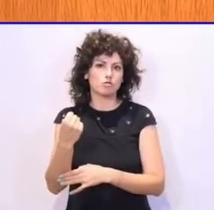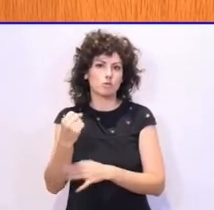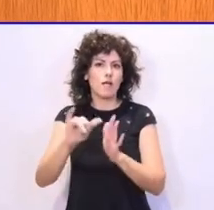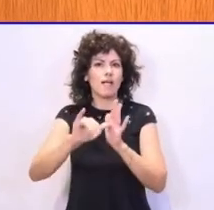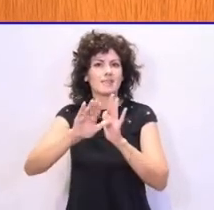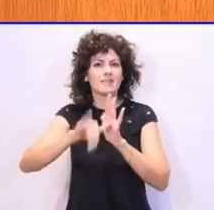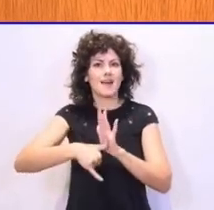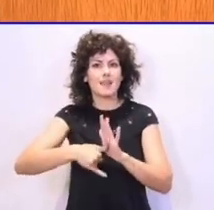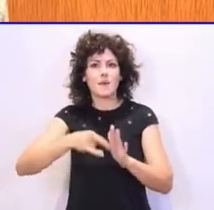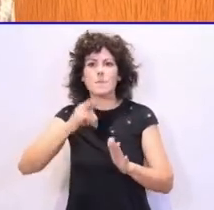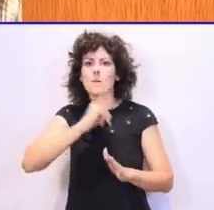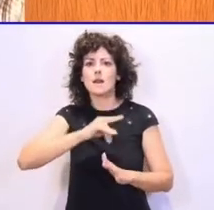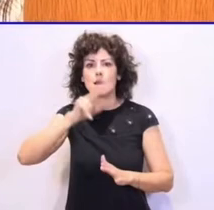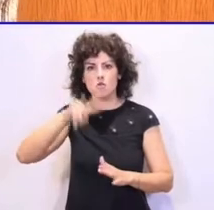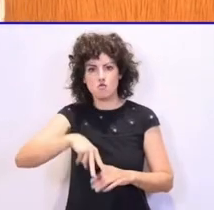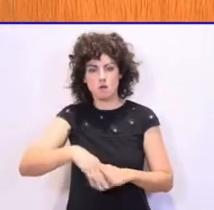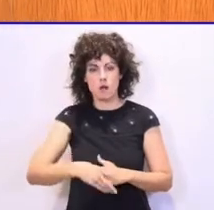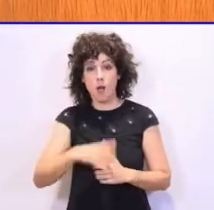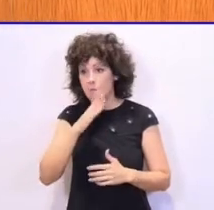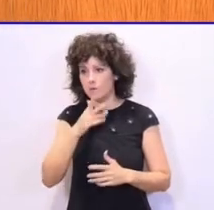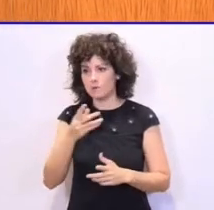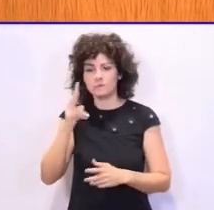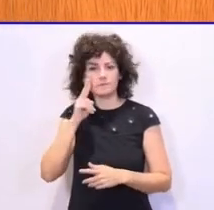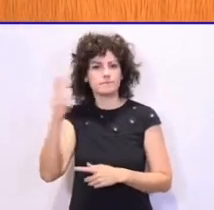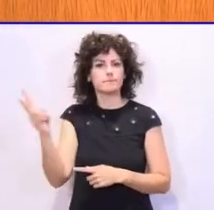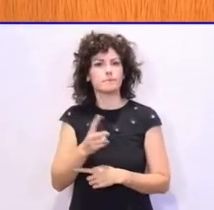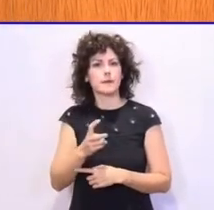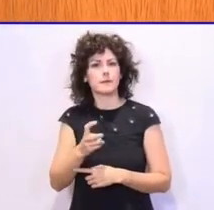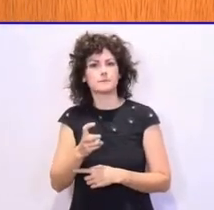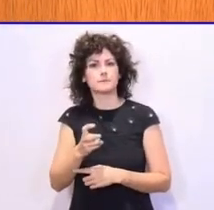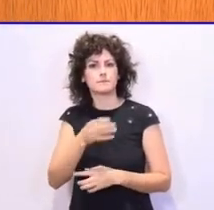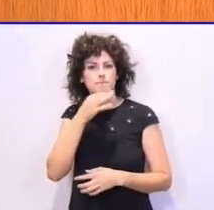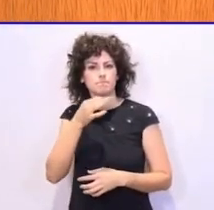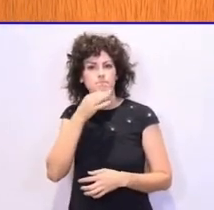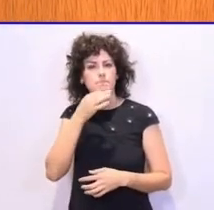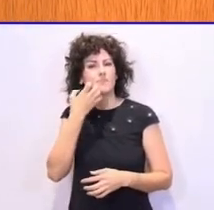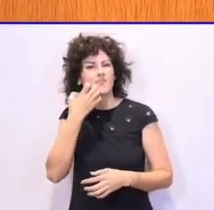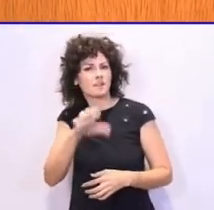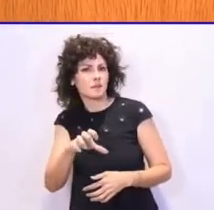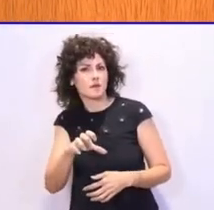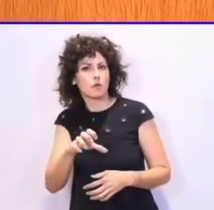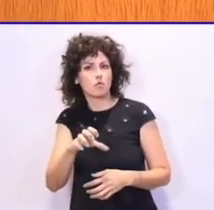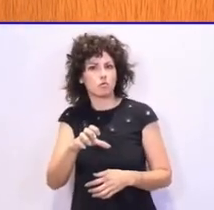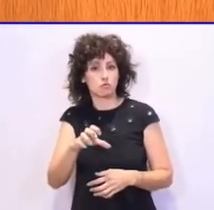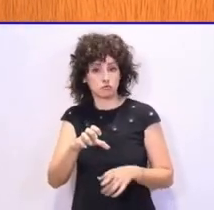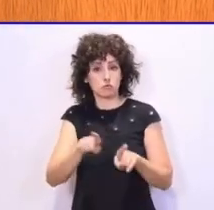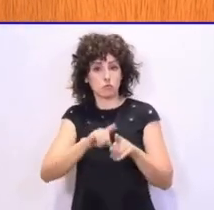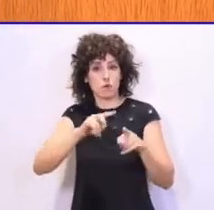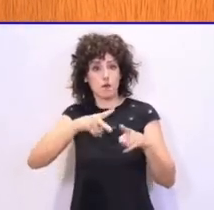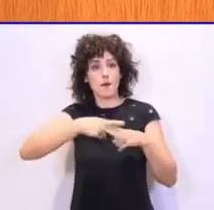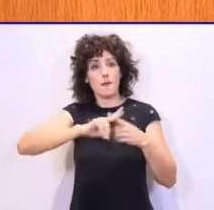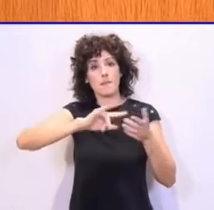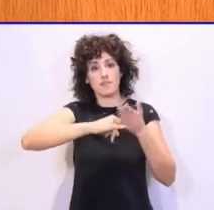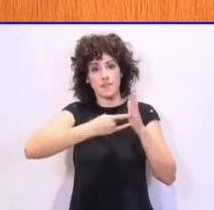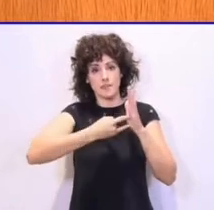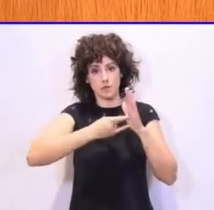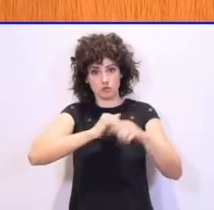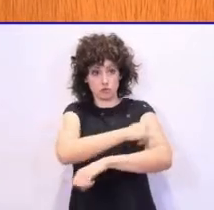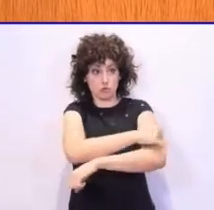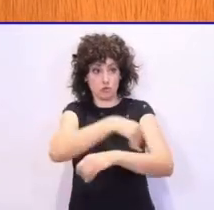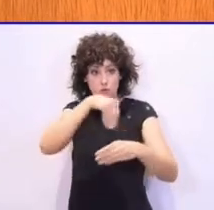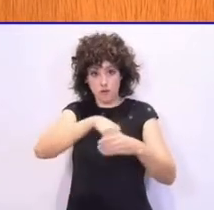nunca viene usted a hacer exhibición de un recurso de alzada que han planteado los técnicos de la comunidad Autónoma como no